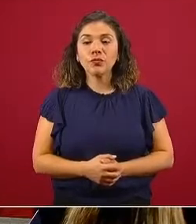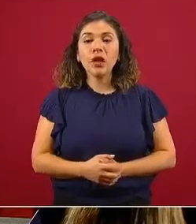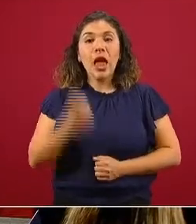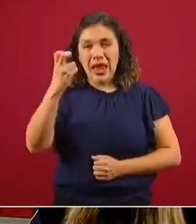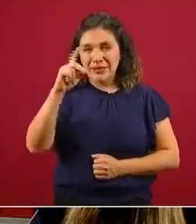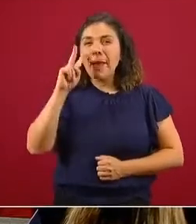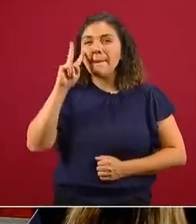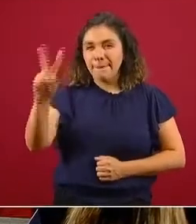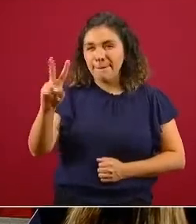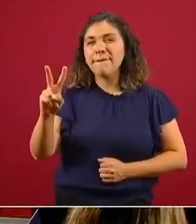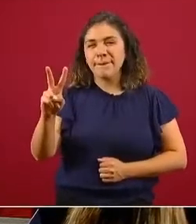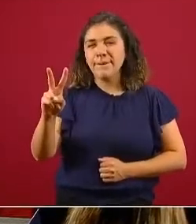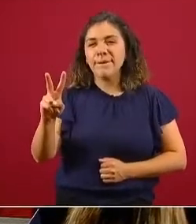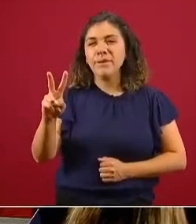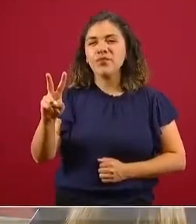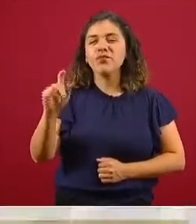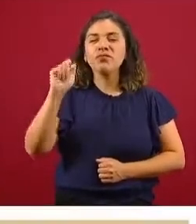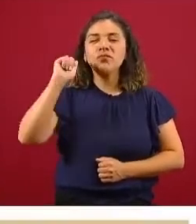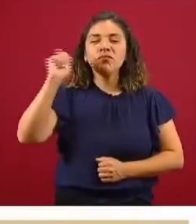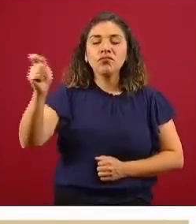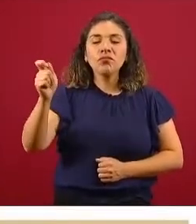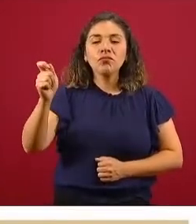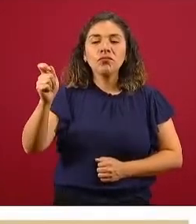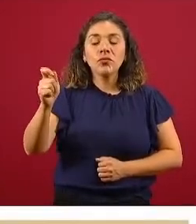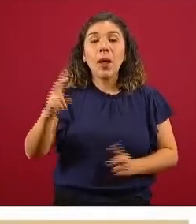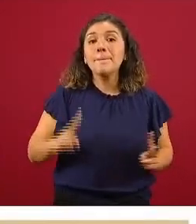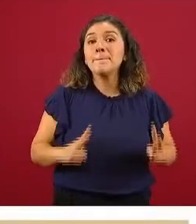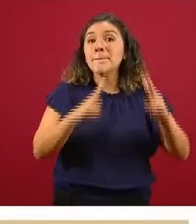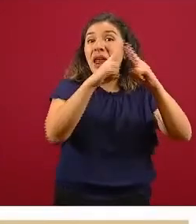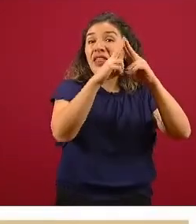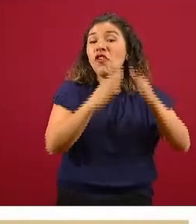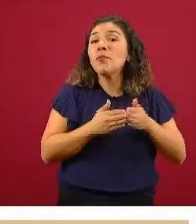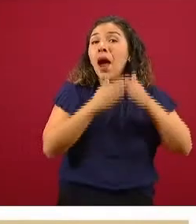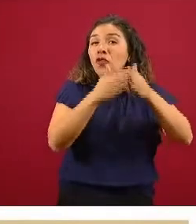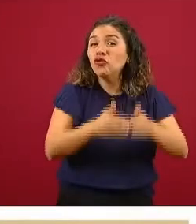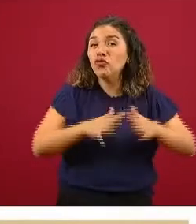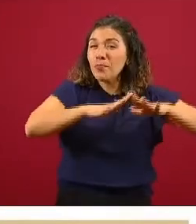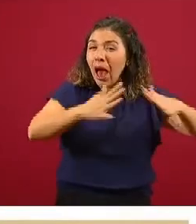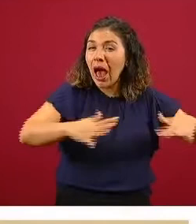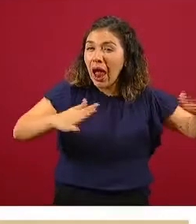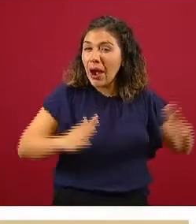Aquí, si ustedes pueden ver, en plataformas marinas